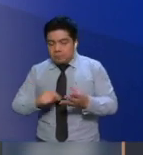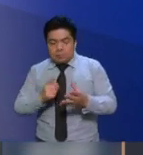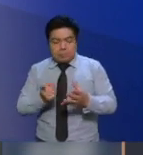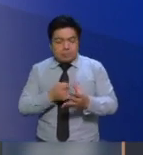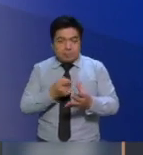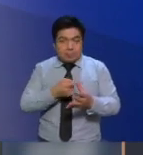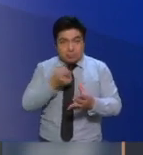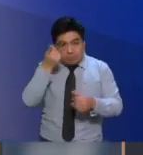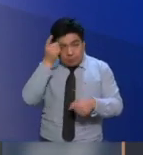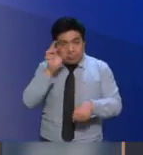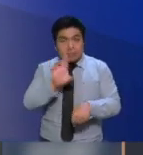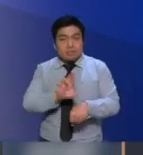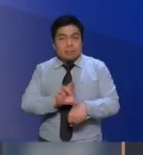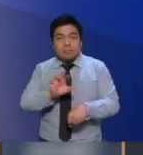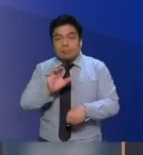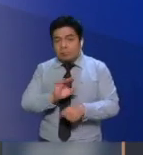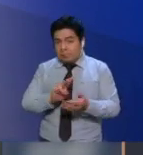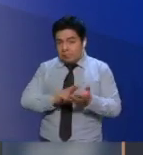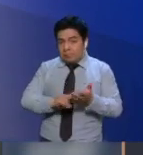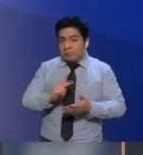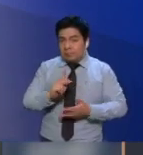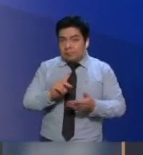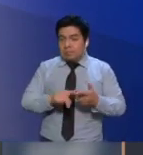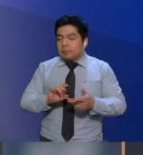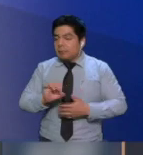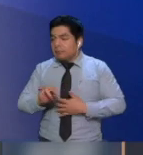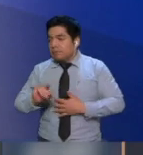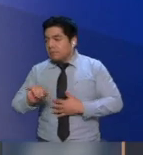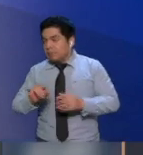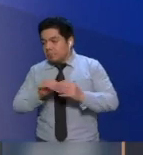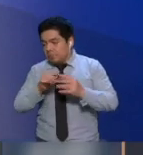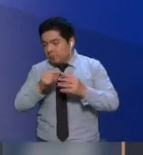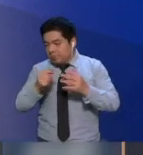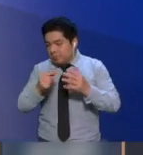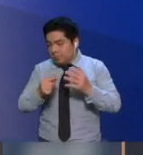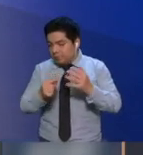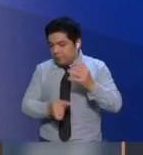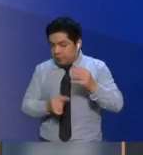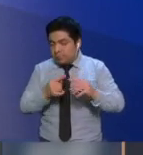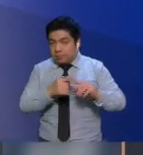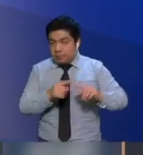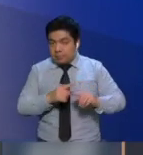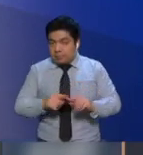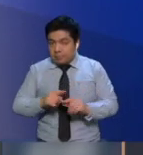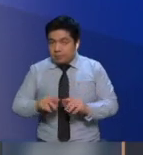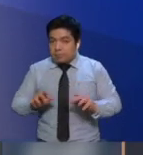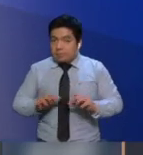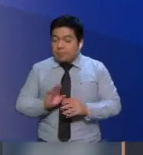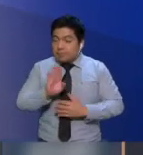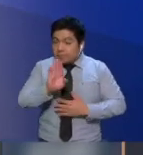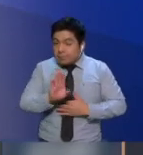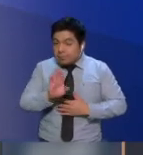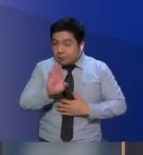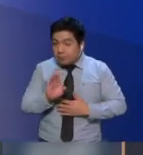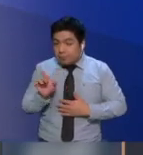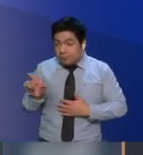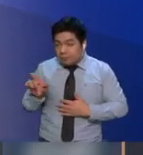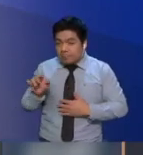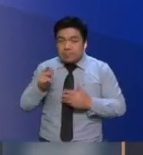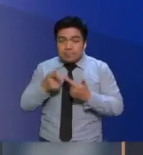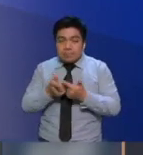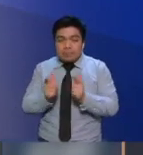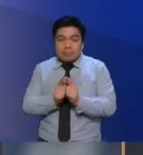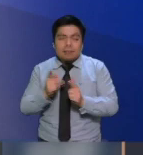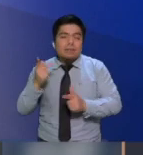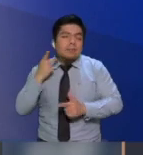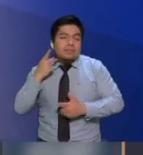dirigente del Partido Verde en el Estado de México, Pedro Cutulench, entre otros tantos más. Parece que para el partido Movimiento